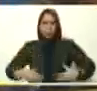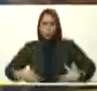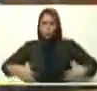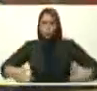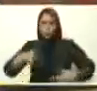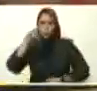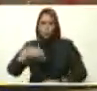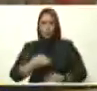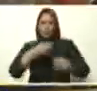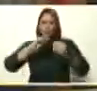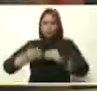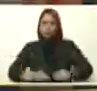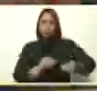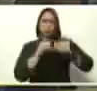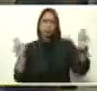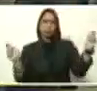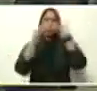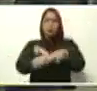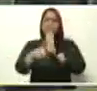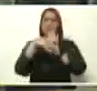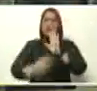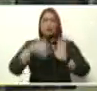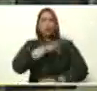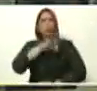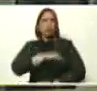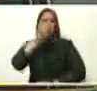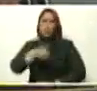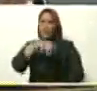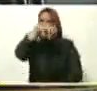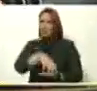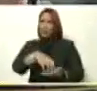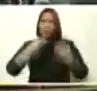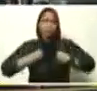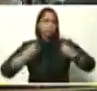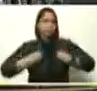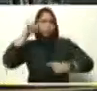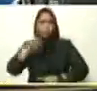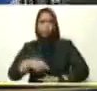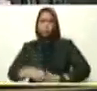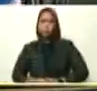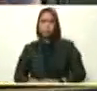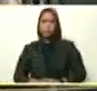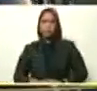de restitución de los derechos sociales, del estado del vivir viviendo,